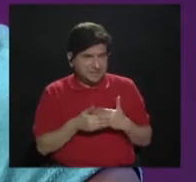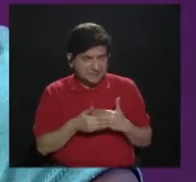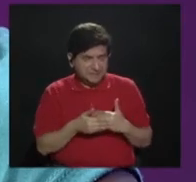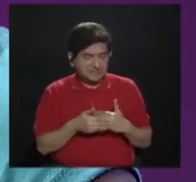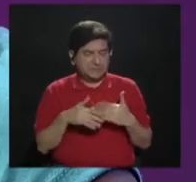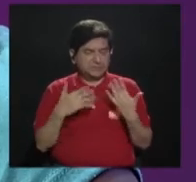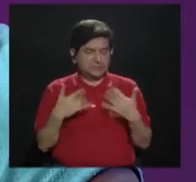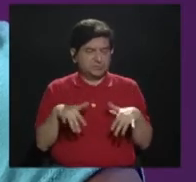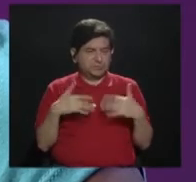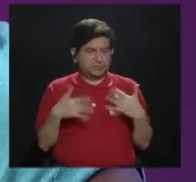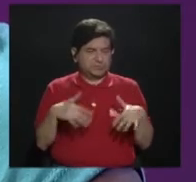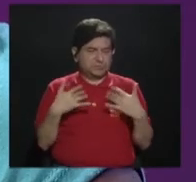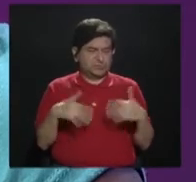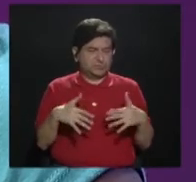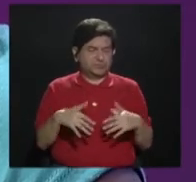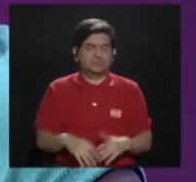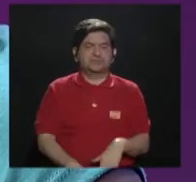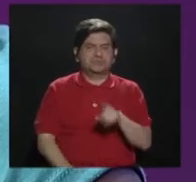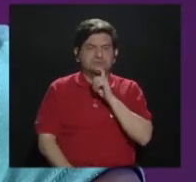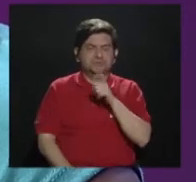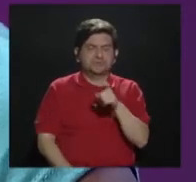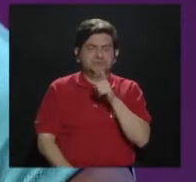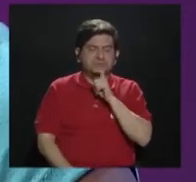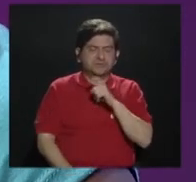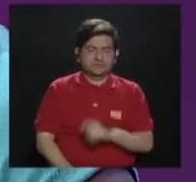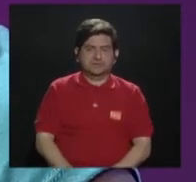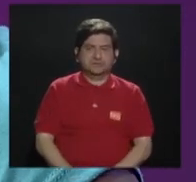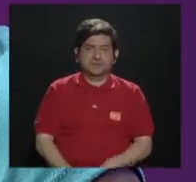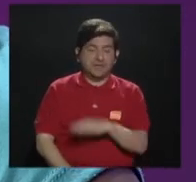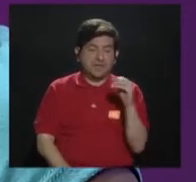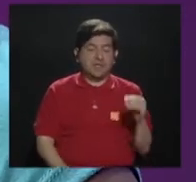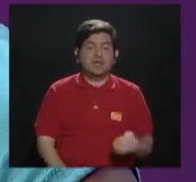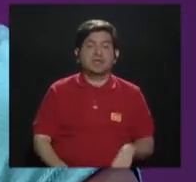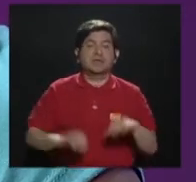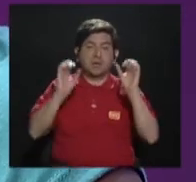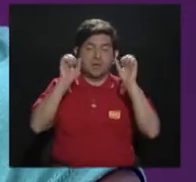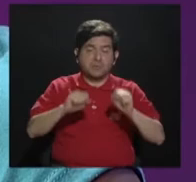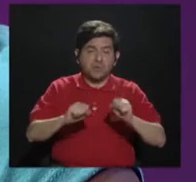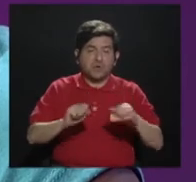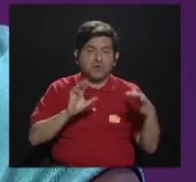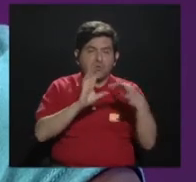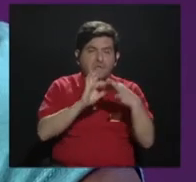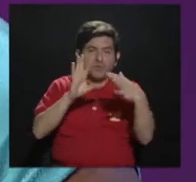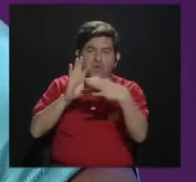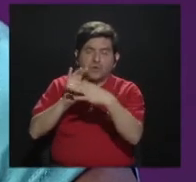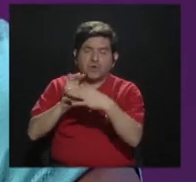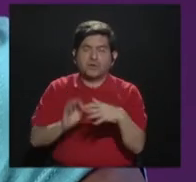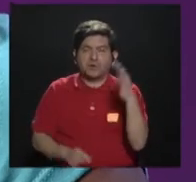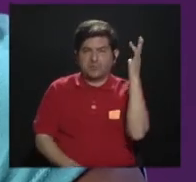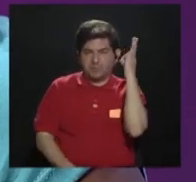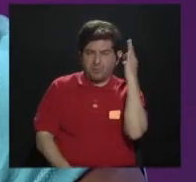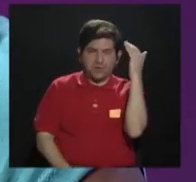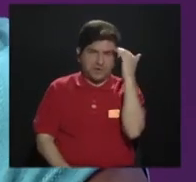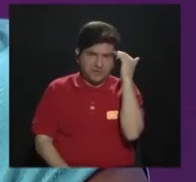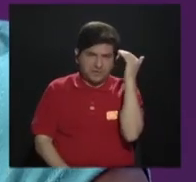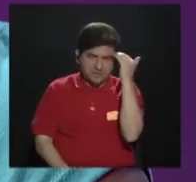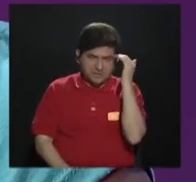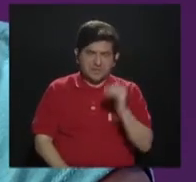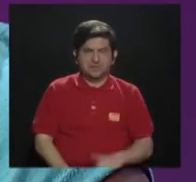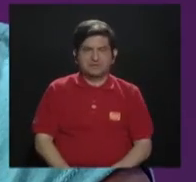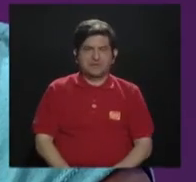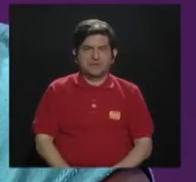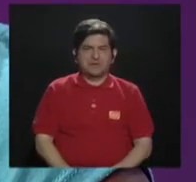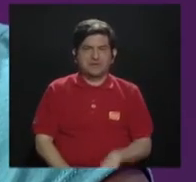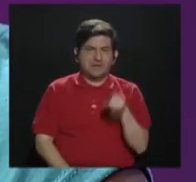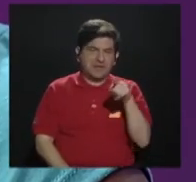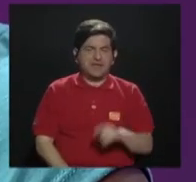fue bastante que nos costó y la articulación de que sabemos que las mujeres siempre están de